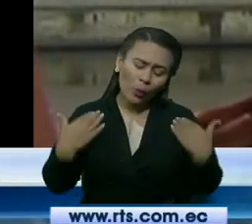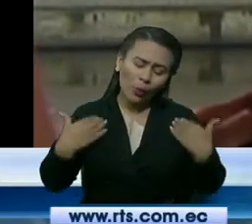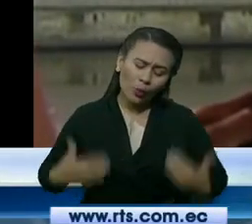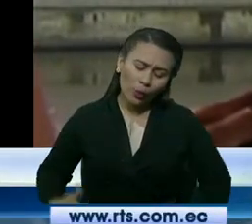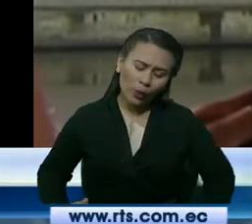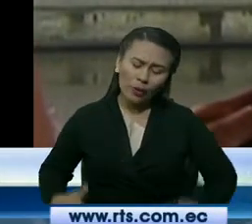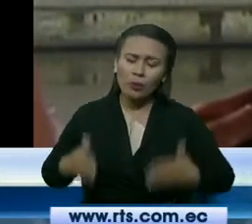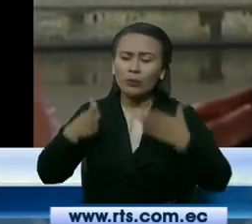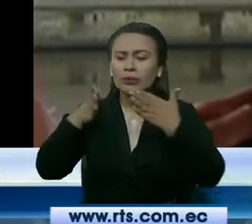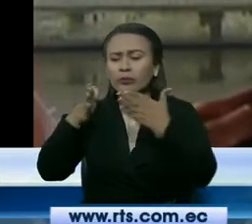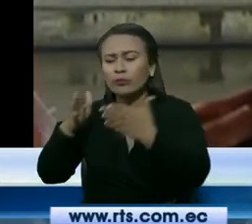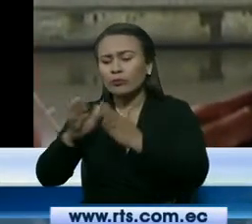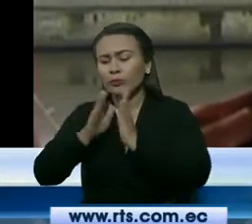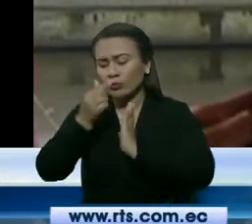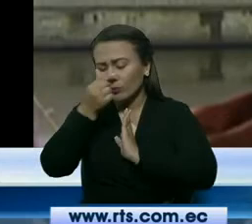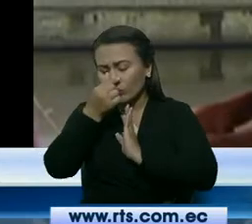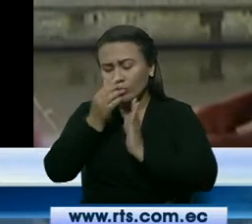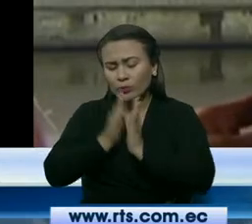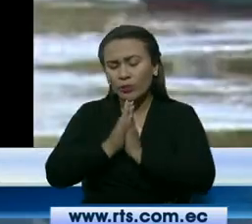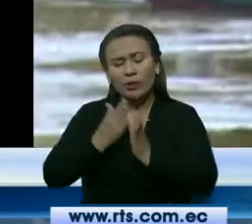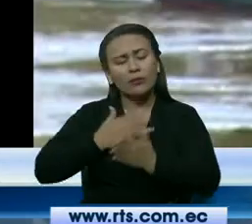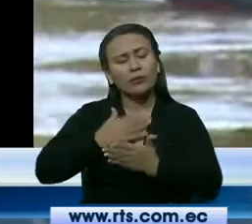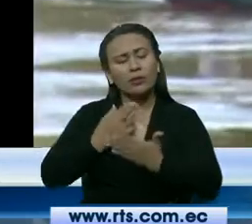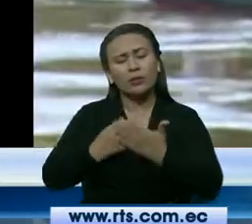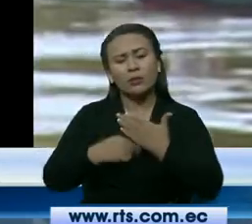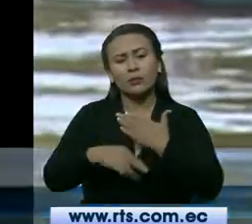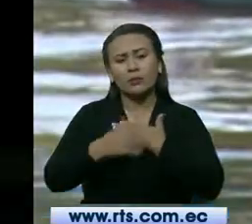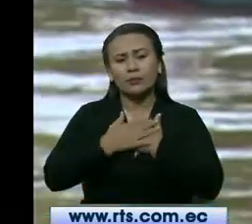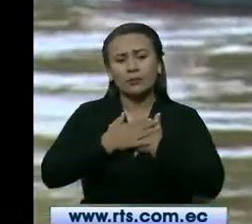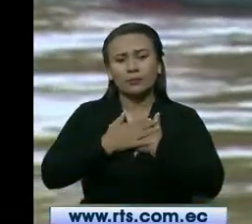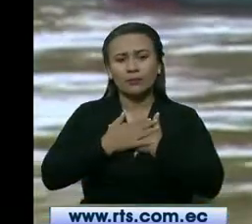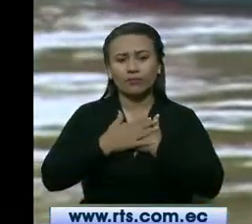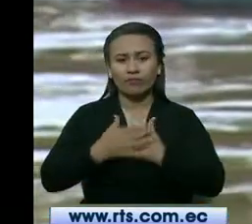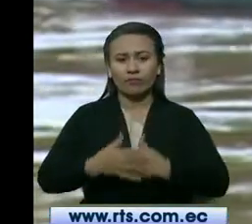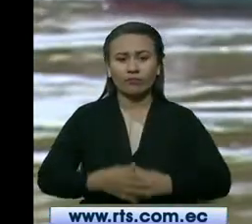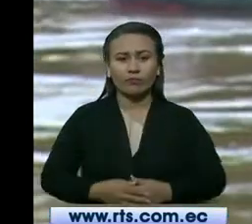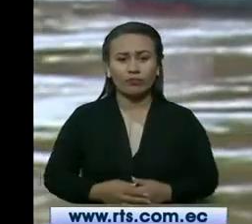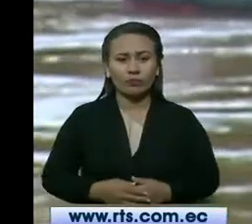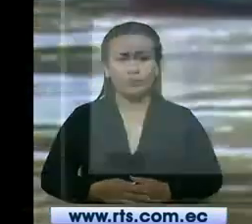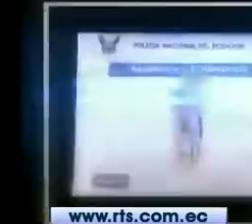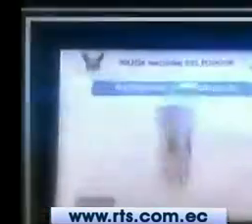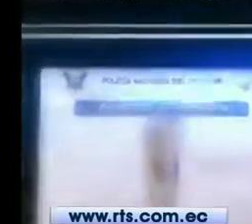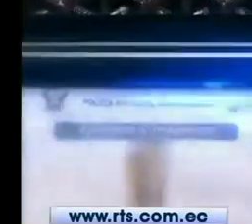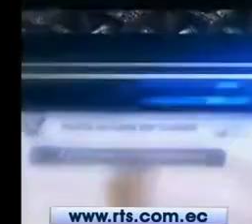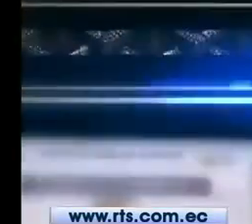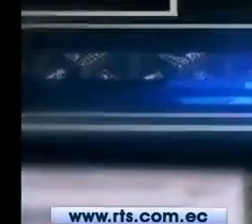velar y darle cristiana sepultura. Informó Roselena Vascones.